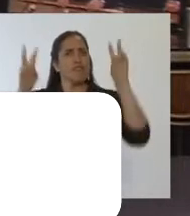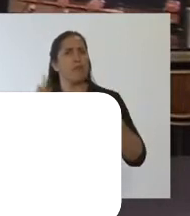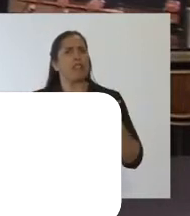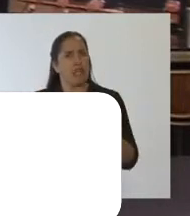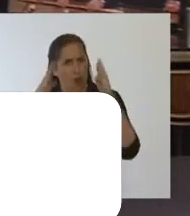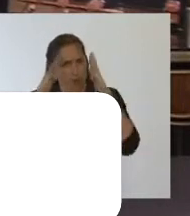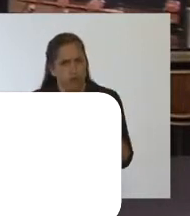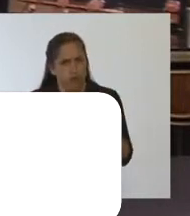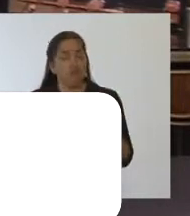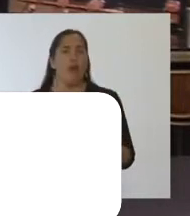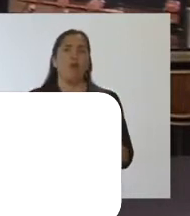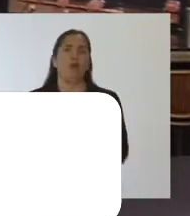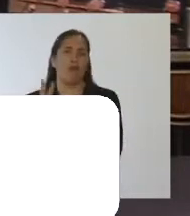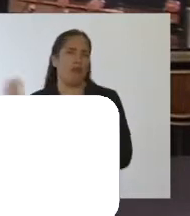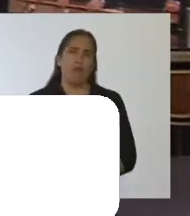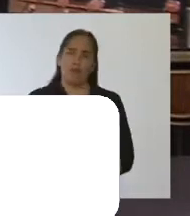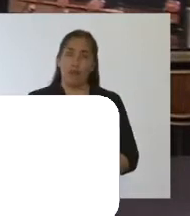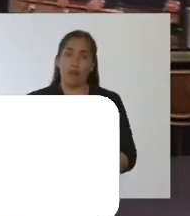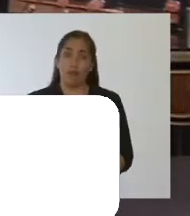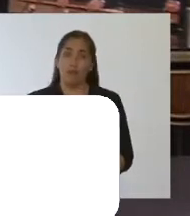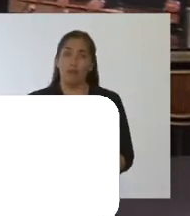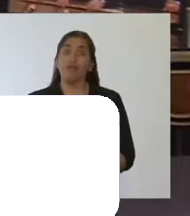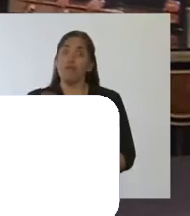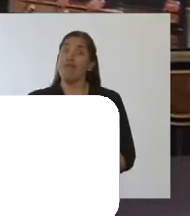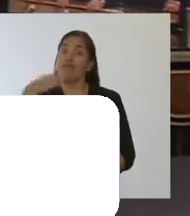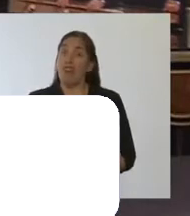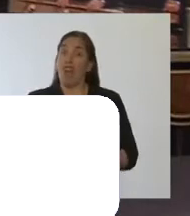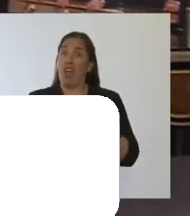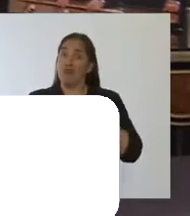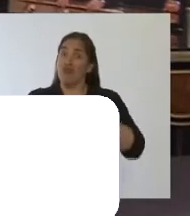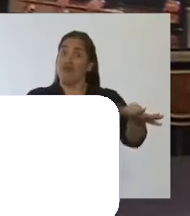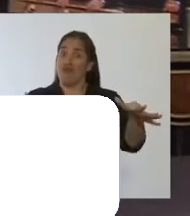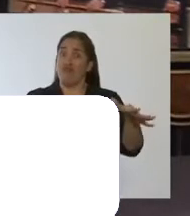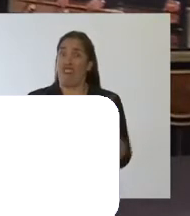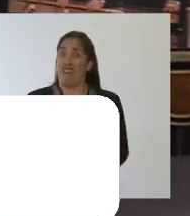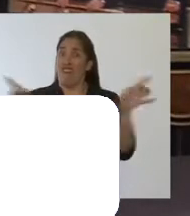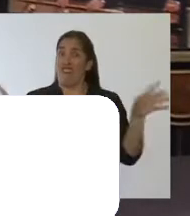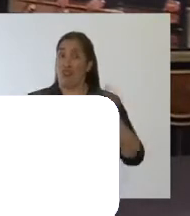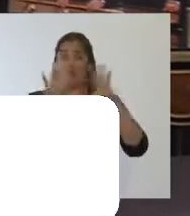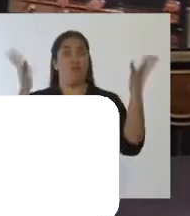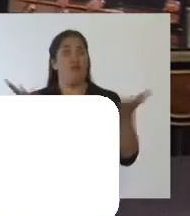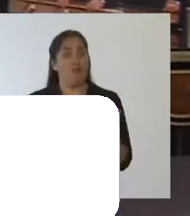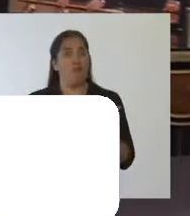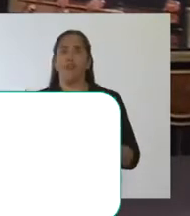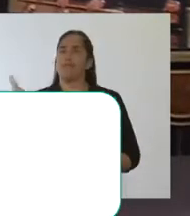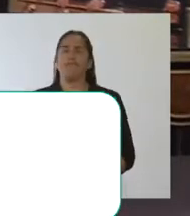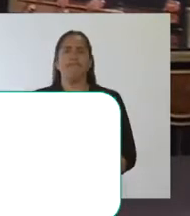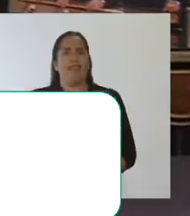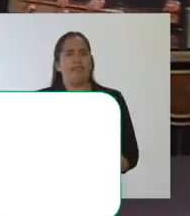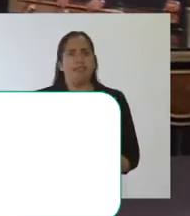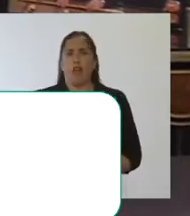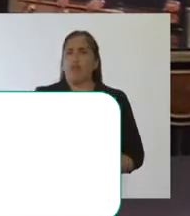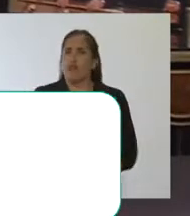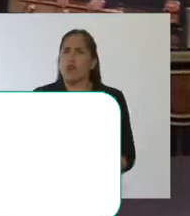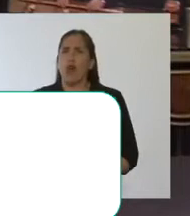todos. La realidad es que esta pandemia nos convoca como sociedad. Nos convoca al Estado Nacional, a